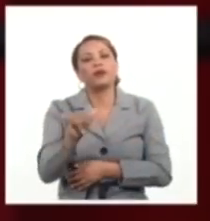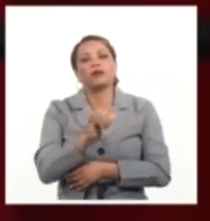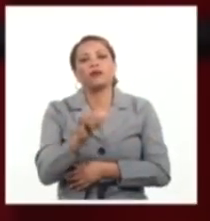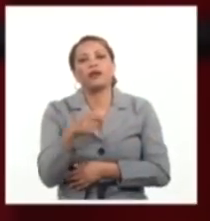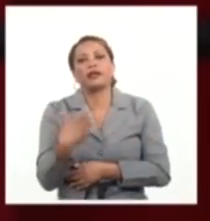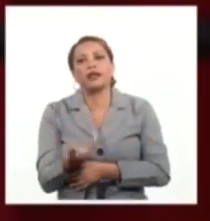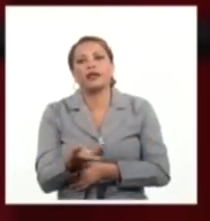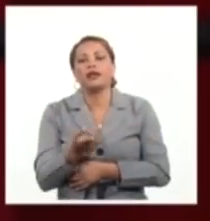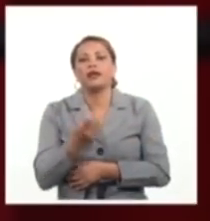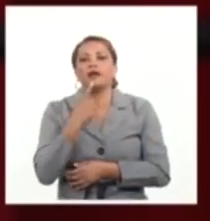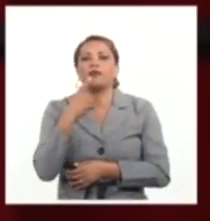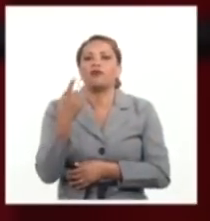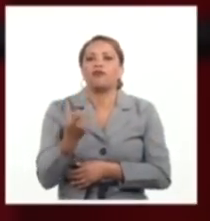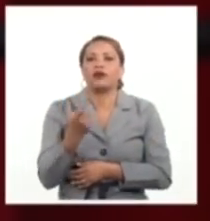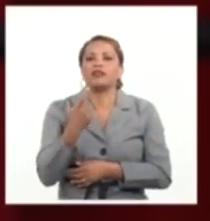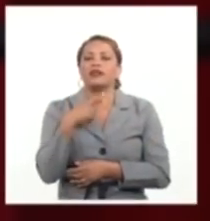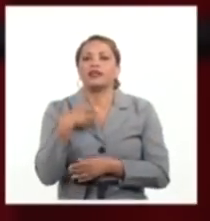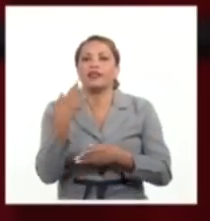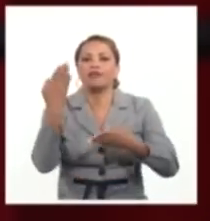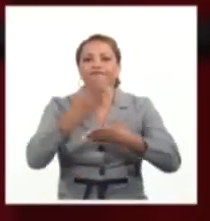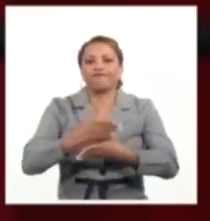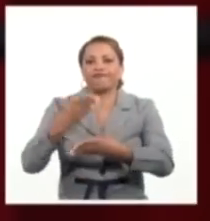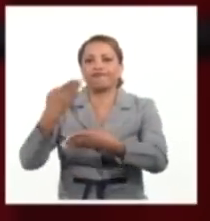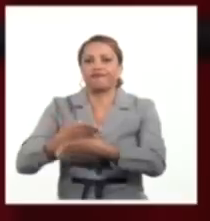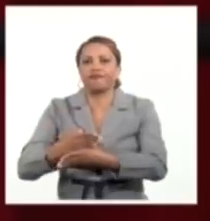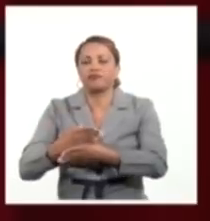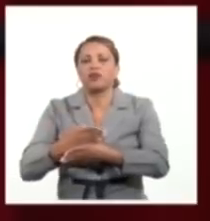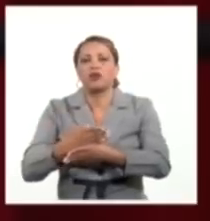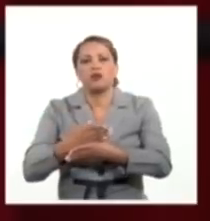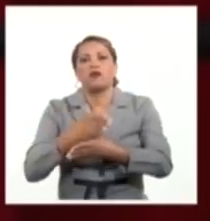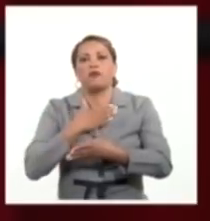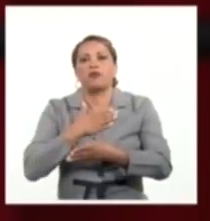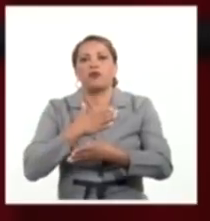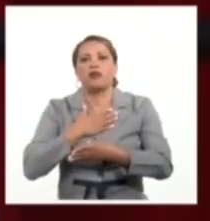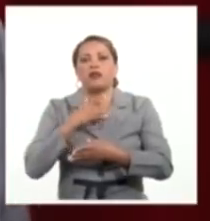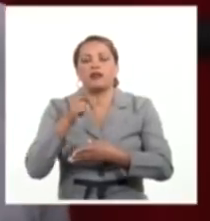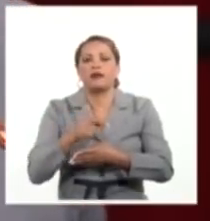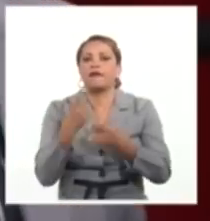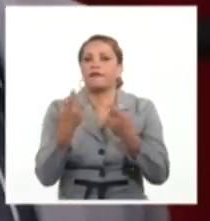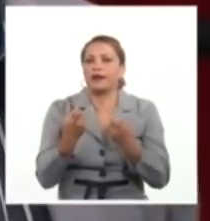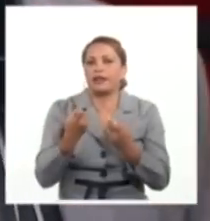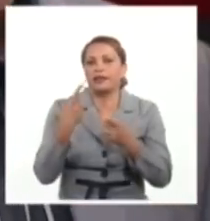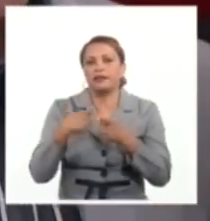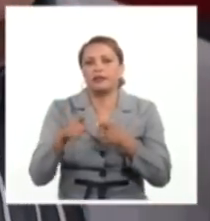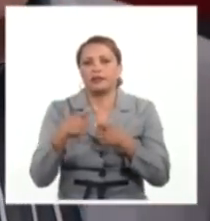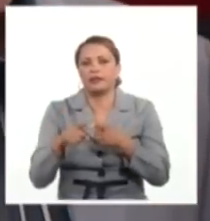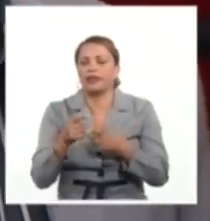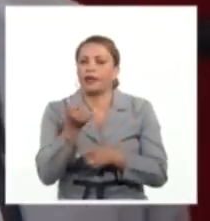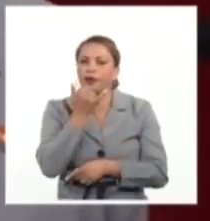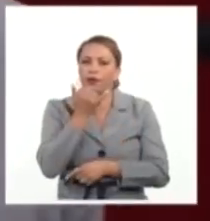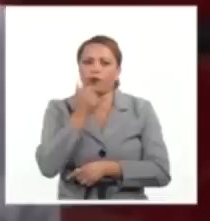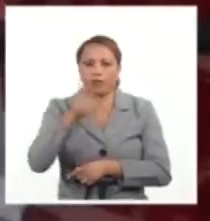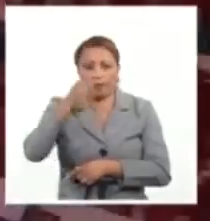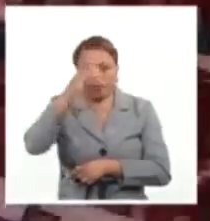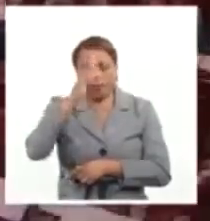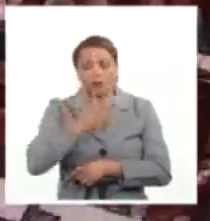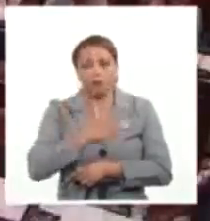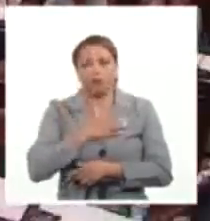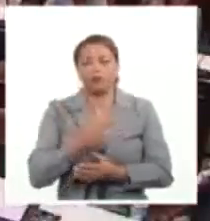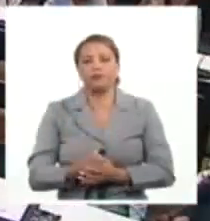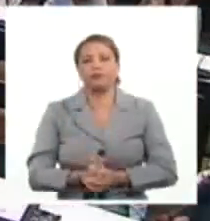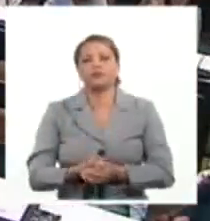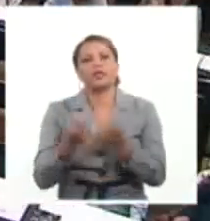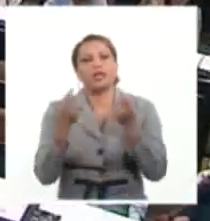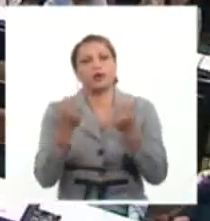por ineficiencias y obstáculos generados por nuestra propia impericia y errores. Decir que la